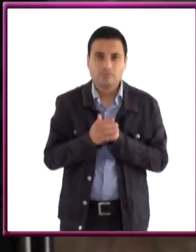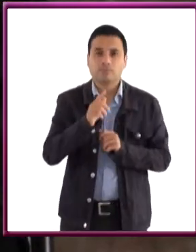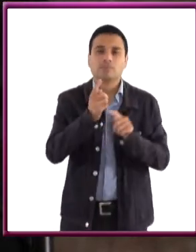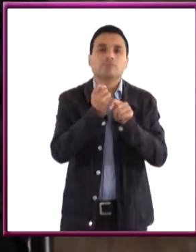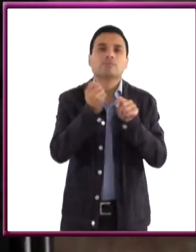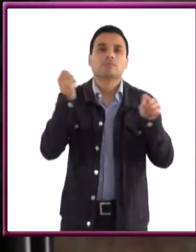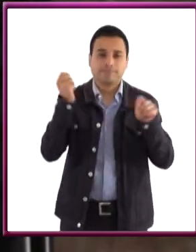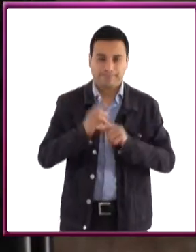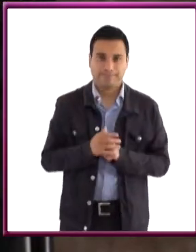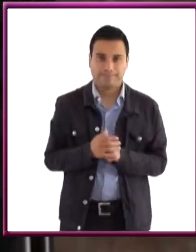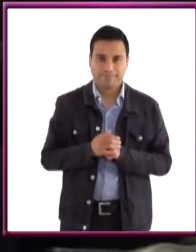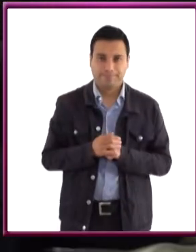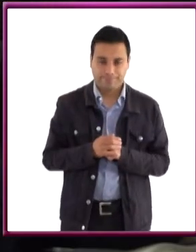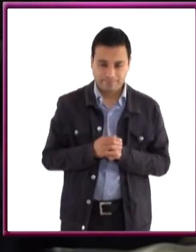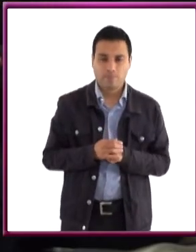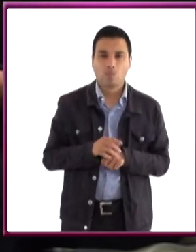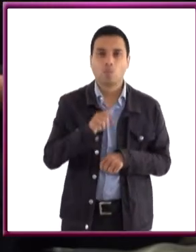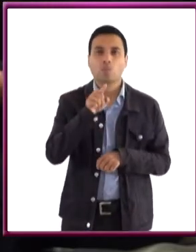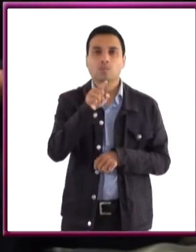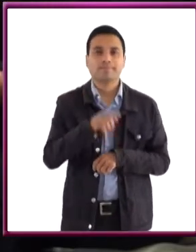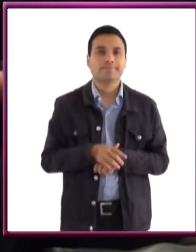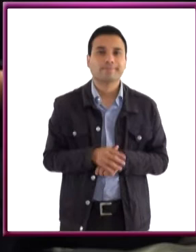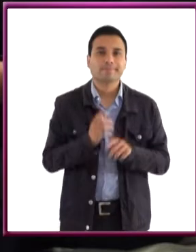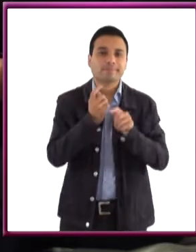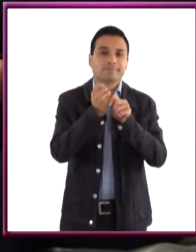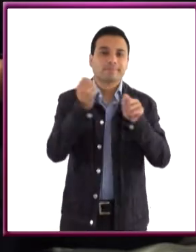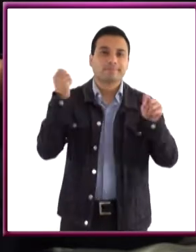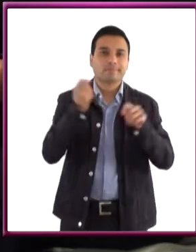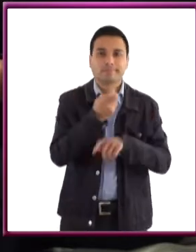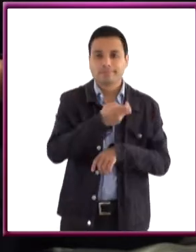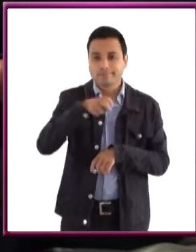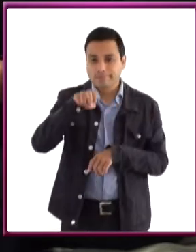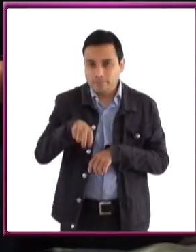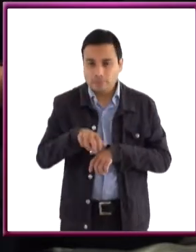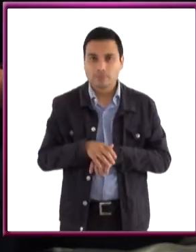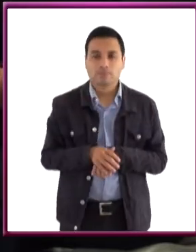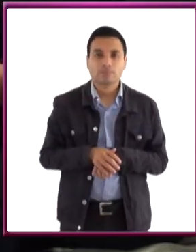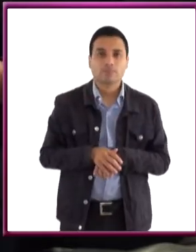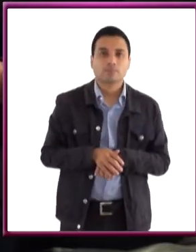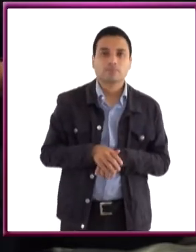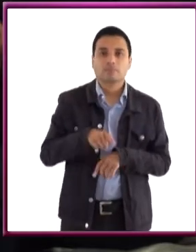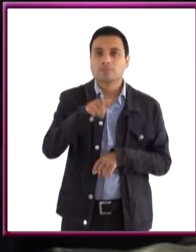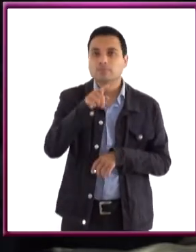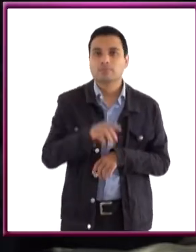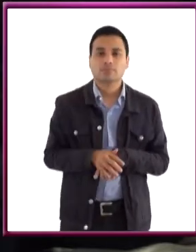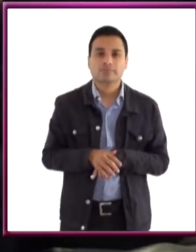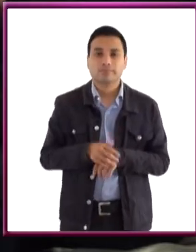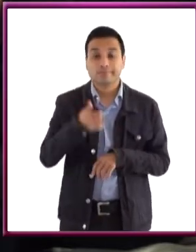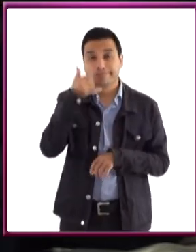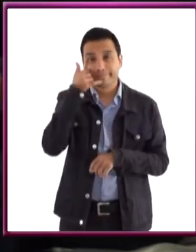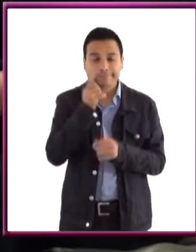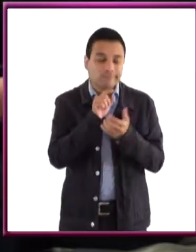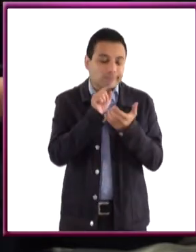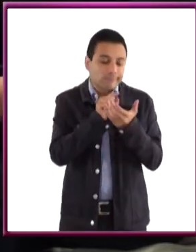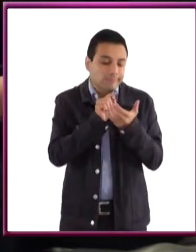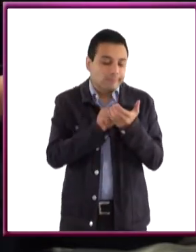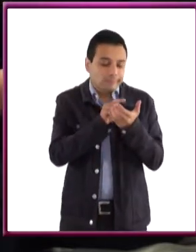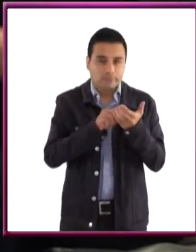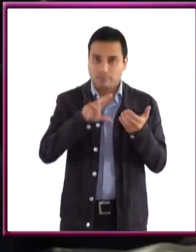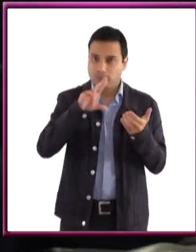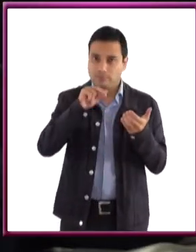están en el transporte público y en vez de estar en el transporte público, no sé, viendo el celular,